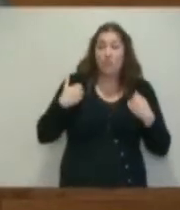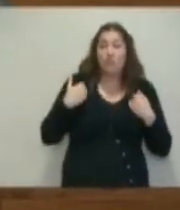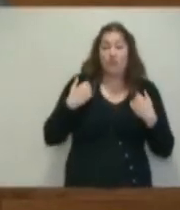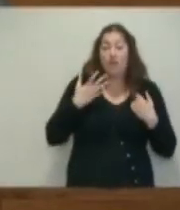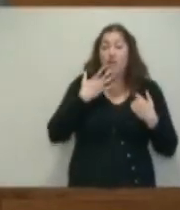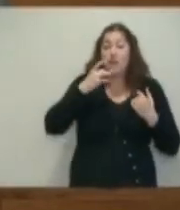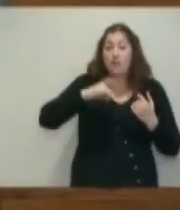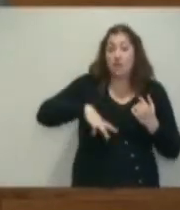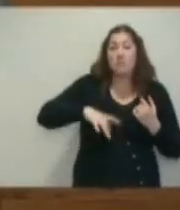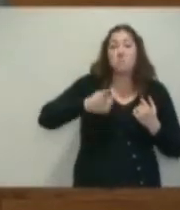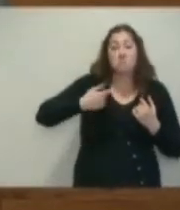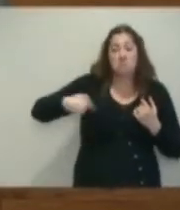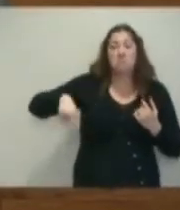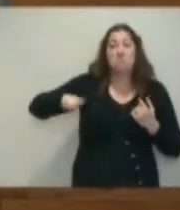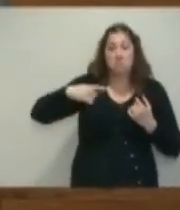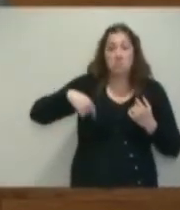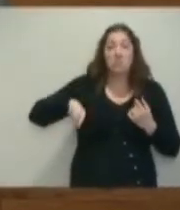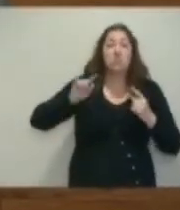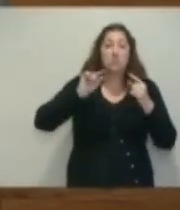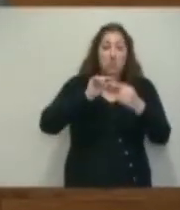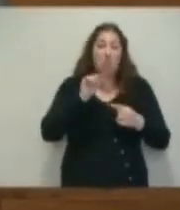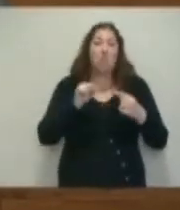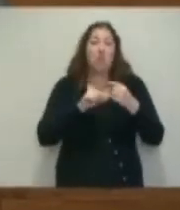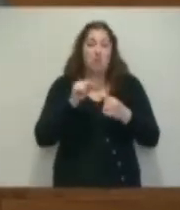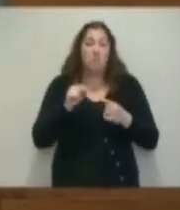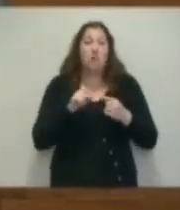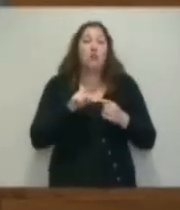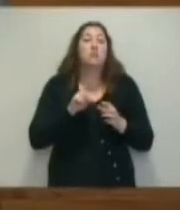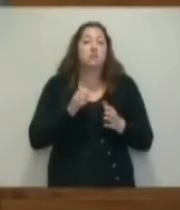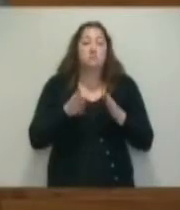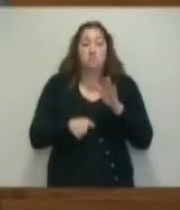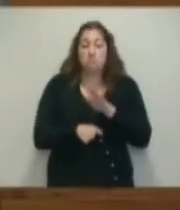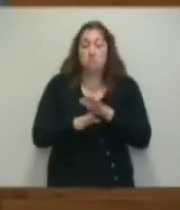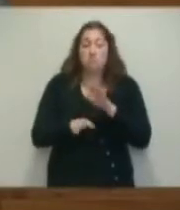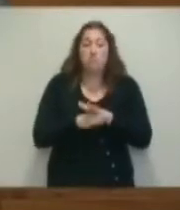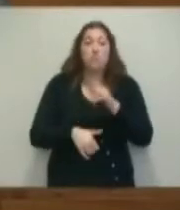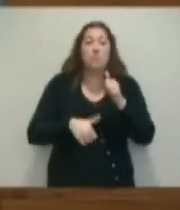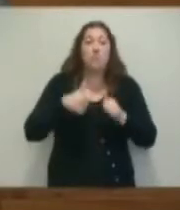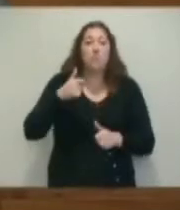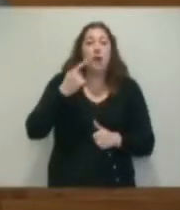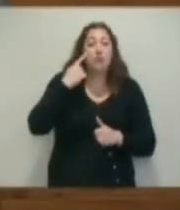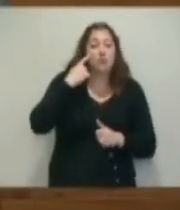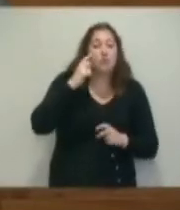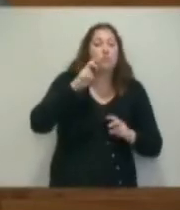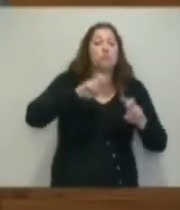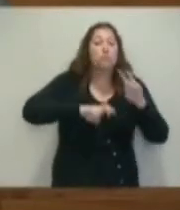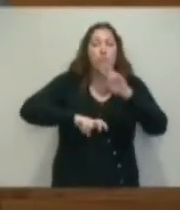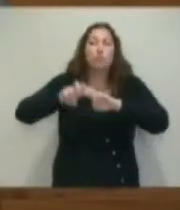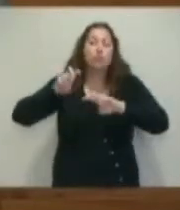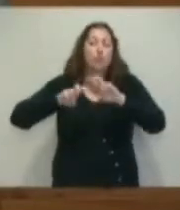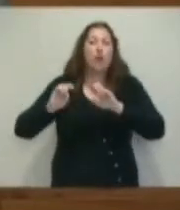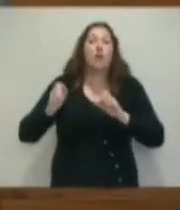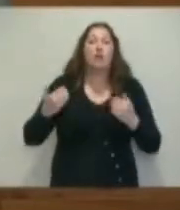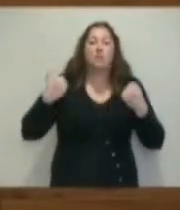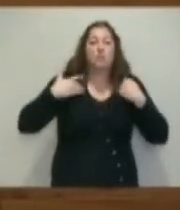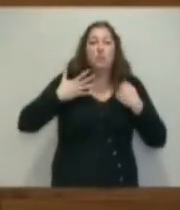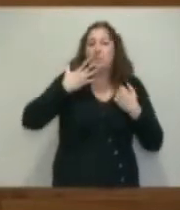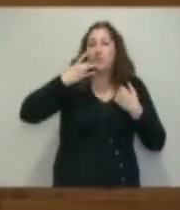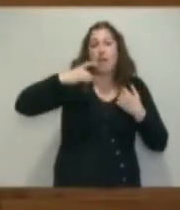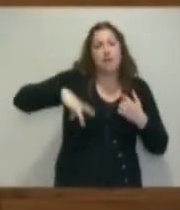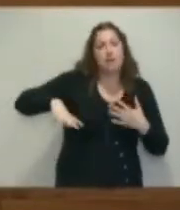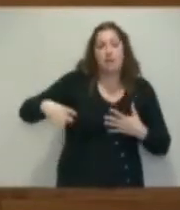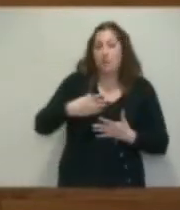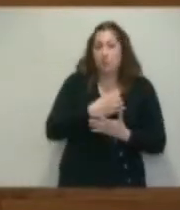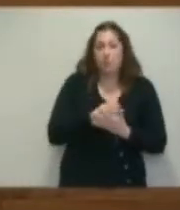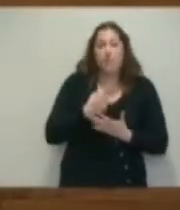gestión, nosotros estamos dispuestos a abrir ese debate y abrirlo con toda la amplitud y señalando las responsabilidades de quien correspondan, de todos. Y ya digo, como